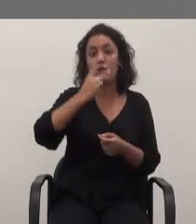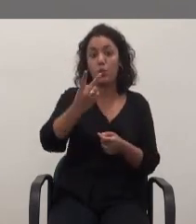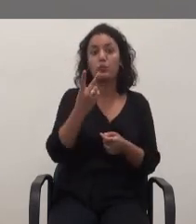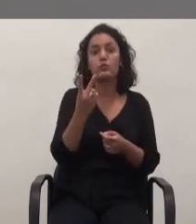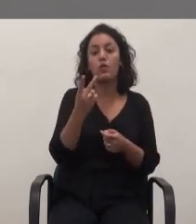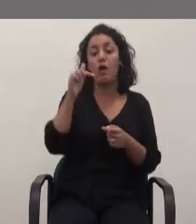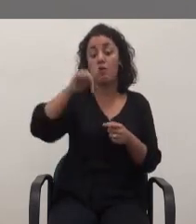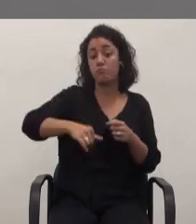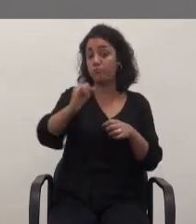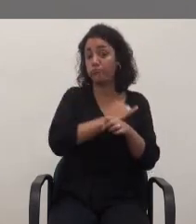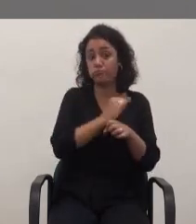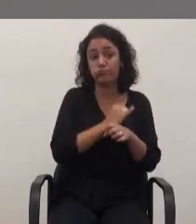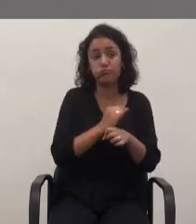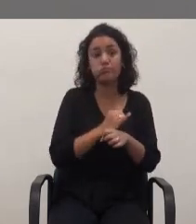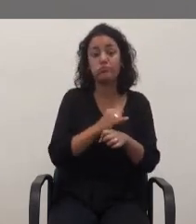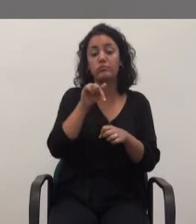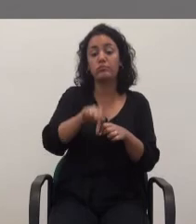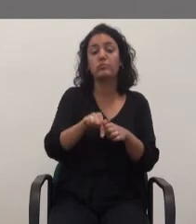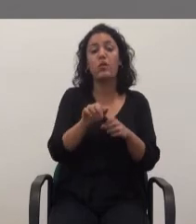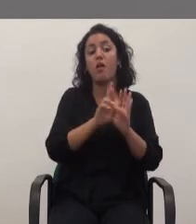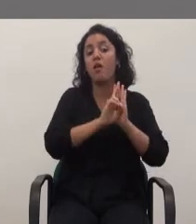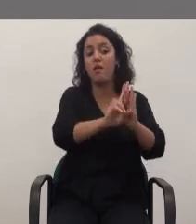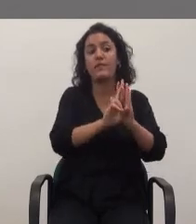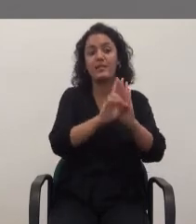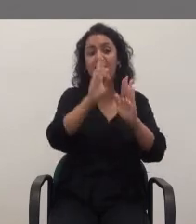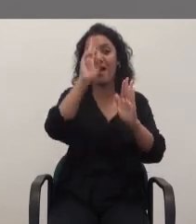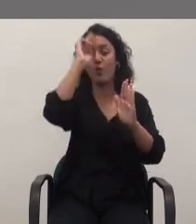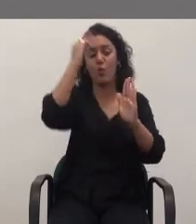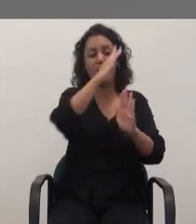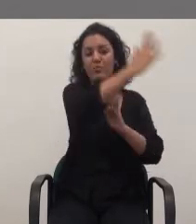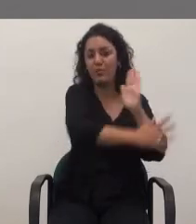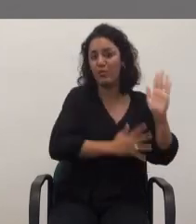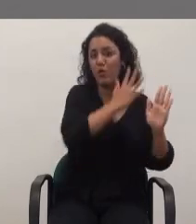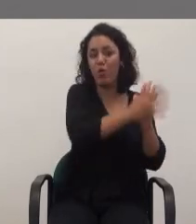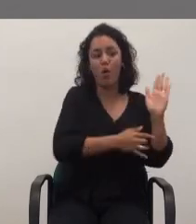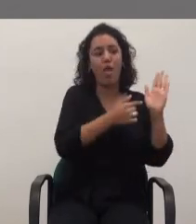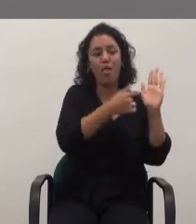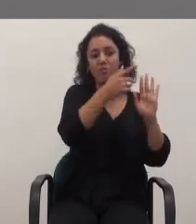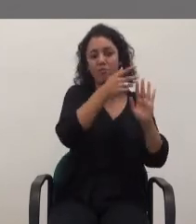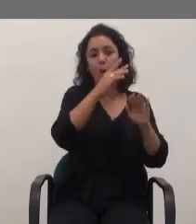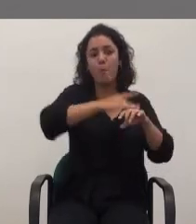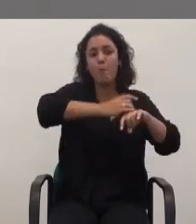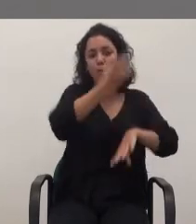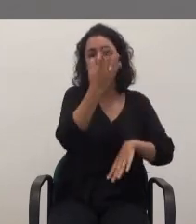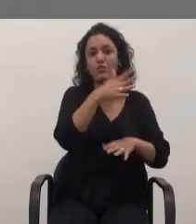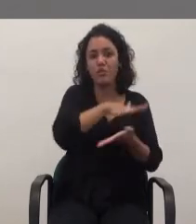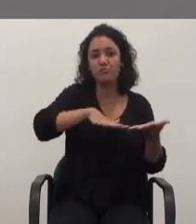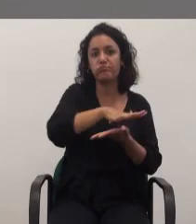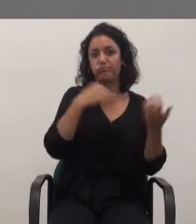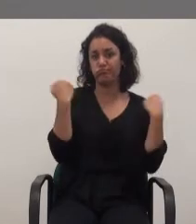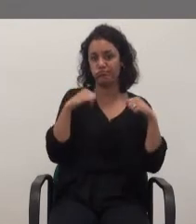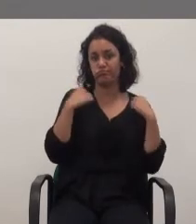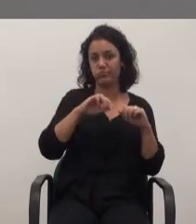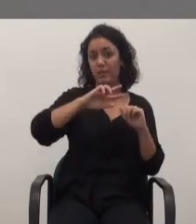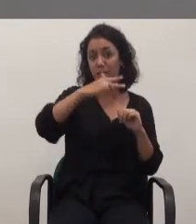la institución de referencia académica del país, contribuyendo particularmente al fortalecimiento del campo profesional de la educación física. El tercero,